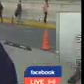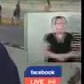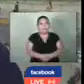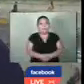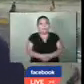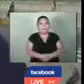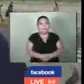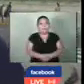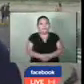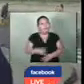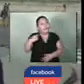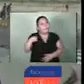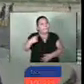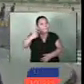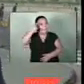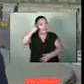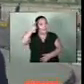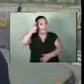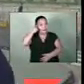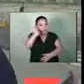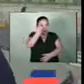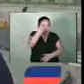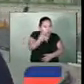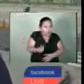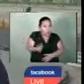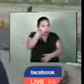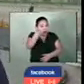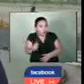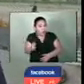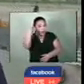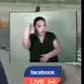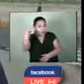Tenemos previsto para cada día de estas